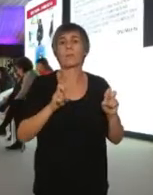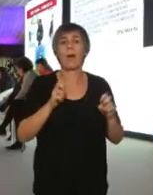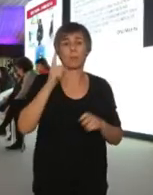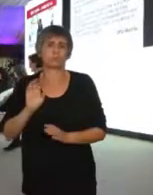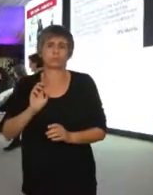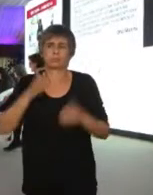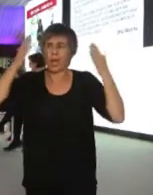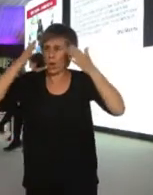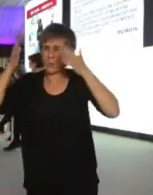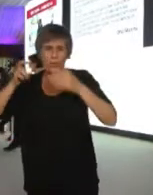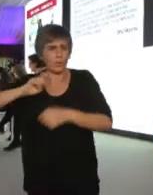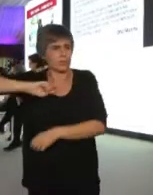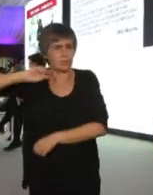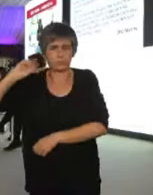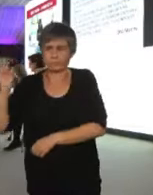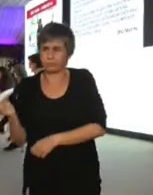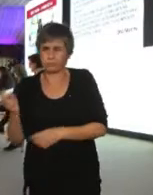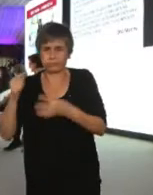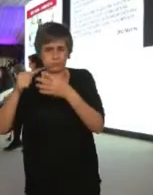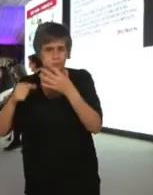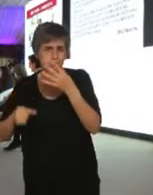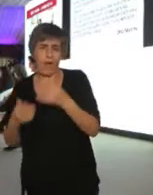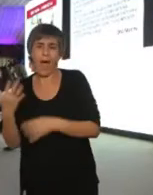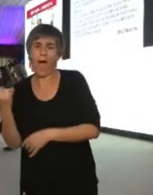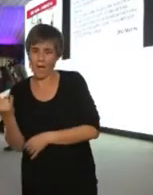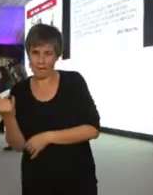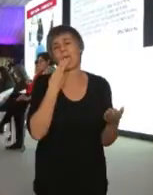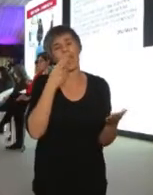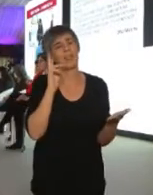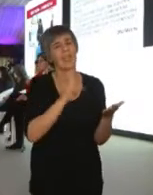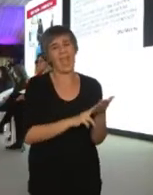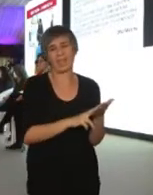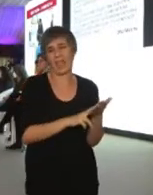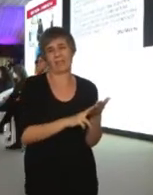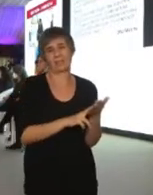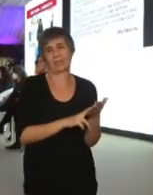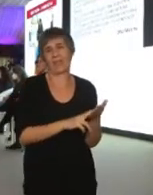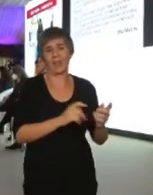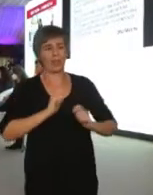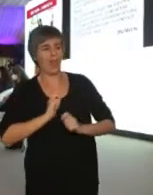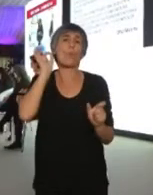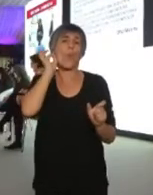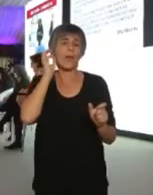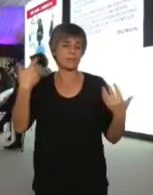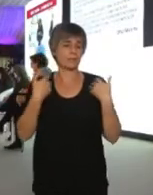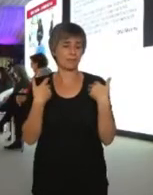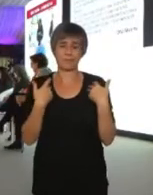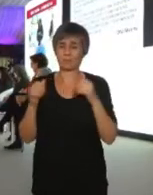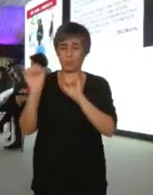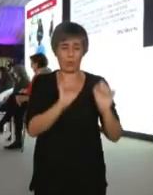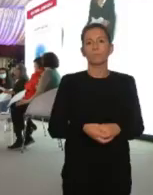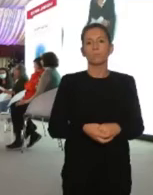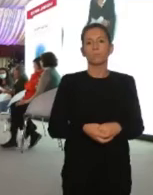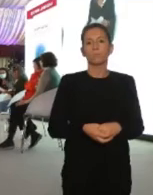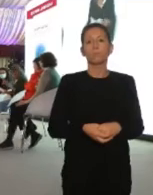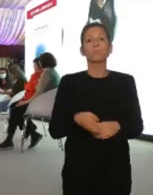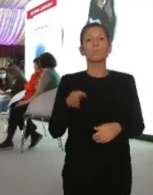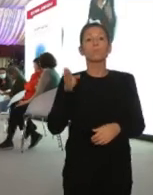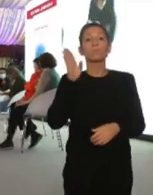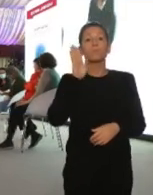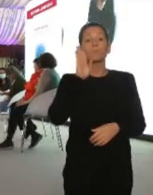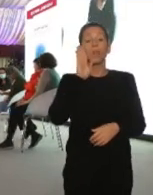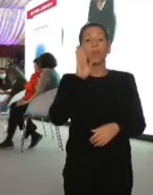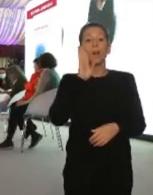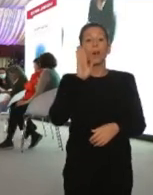cuanto antes y romper con los estereotipos que nos siguen encasillando en el rol de cuidadoras. Hay una